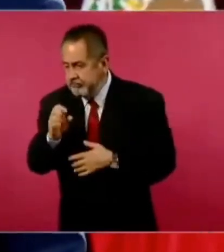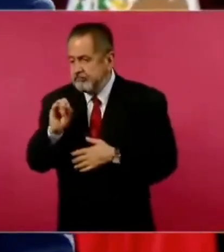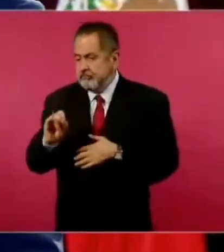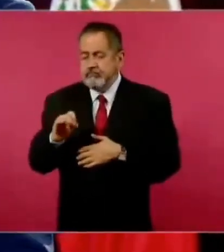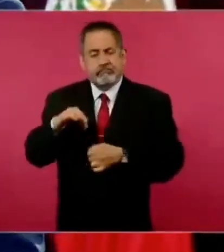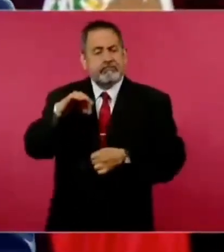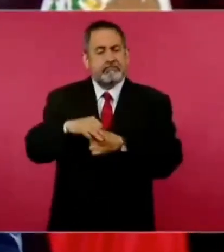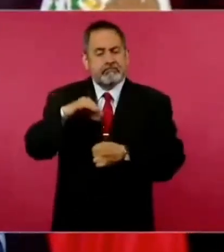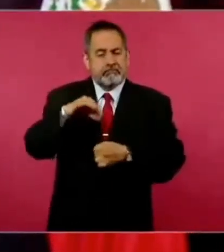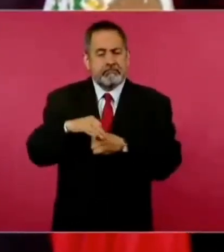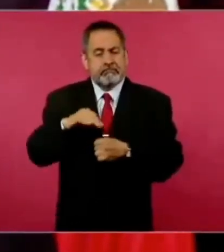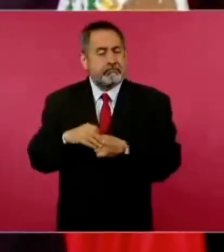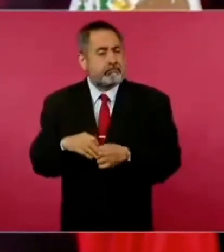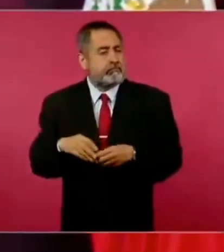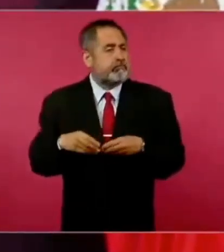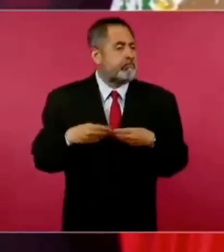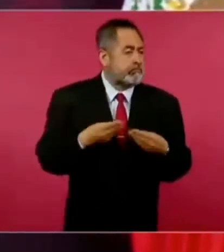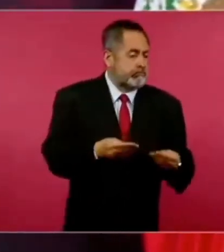tienen que